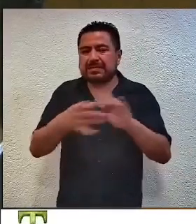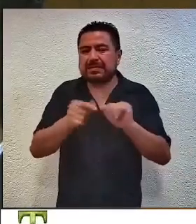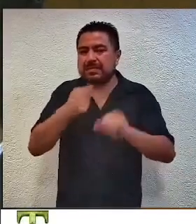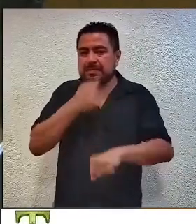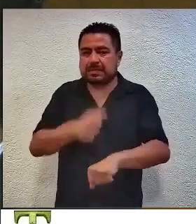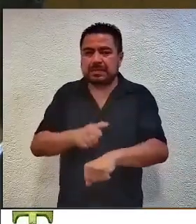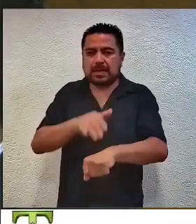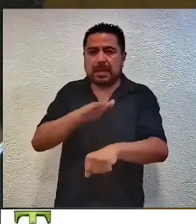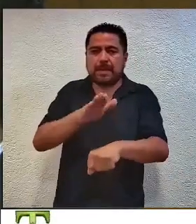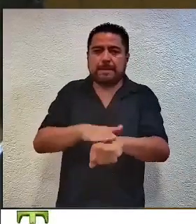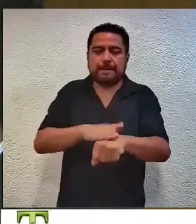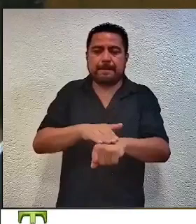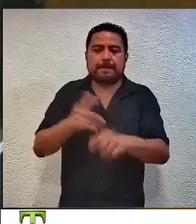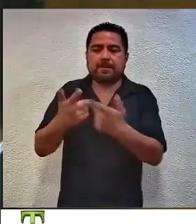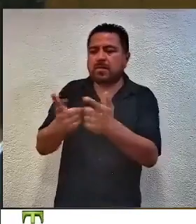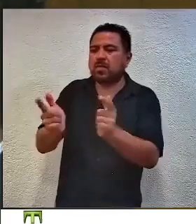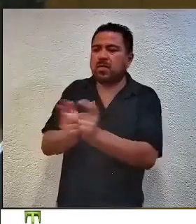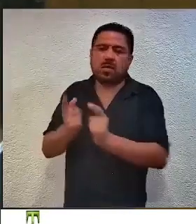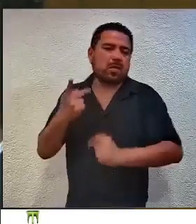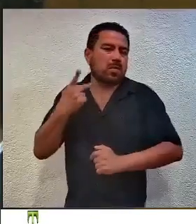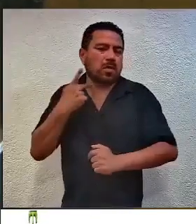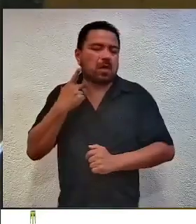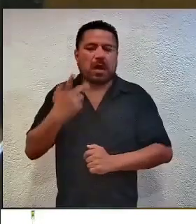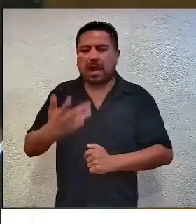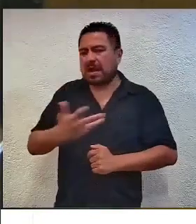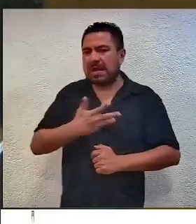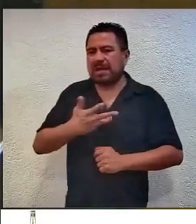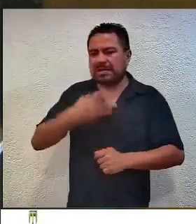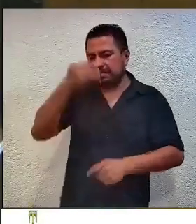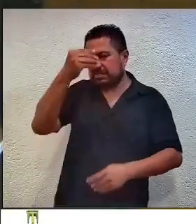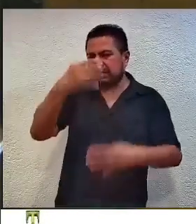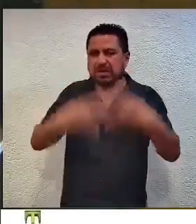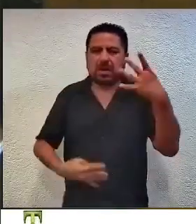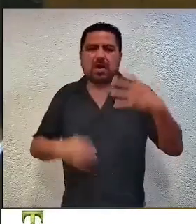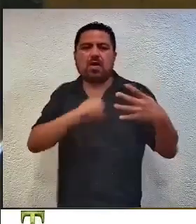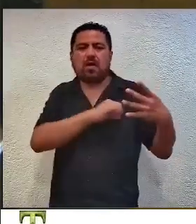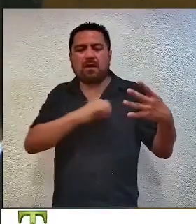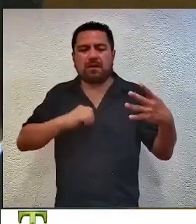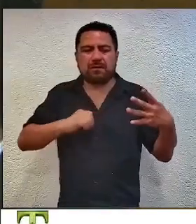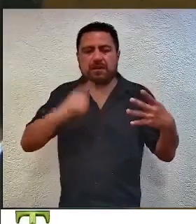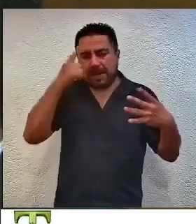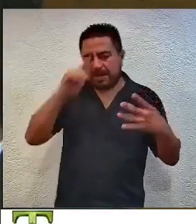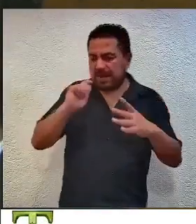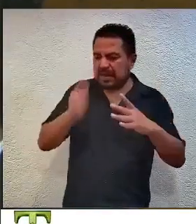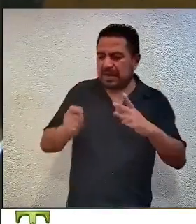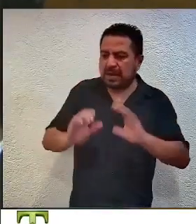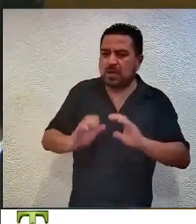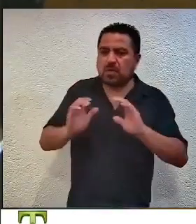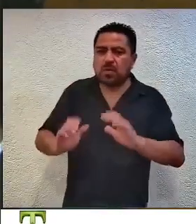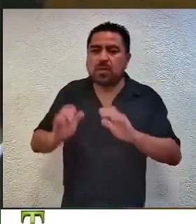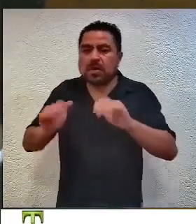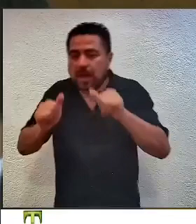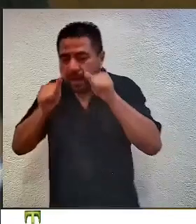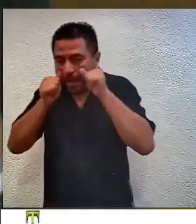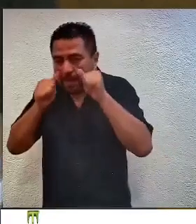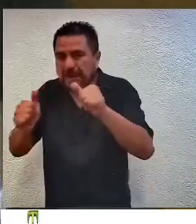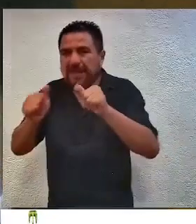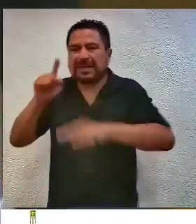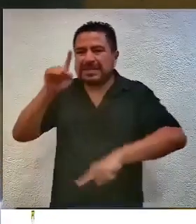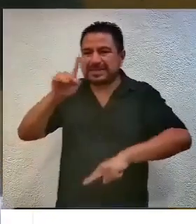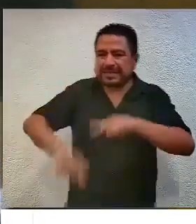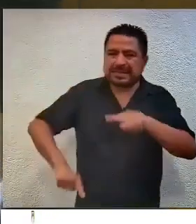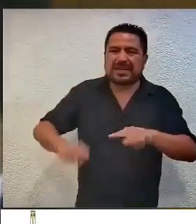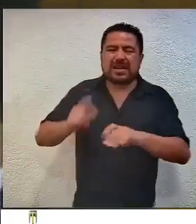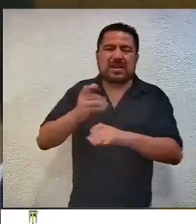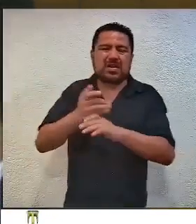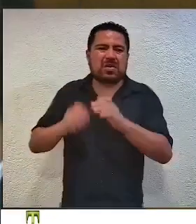advierte que los partidos políticos tienen una serie de obligaciones para prevenir, atender, erradicar y sancionar